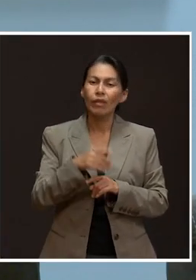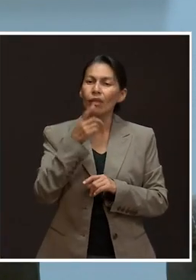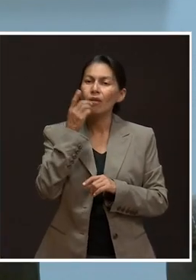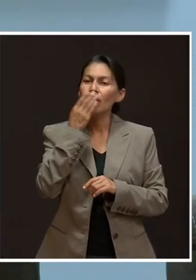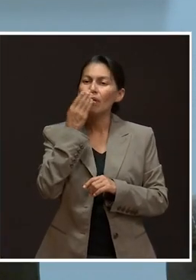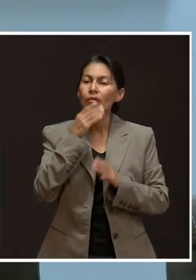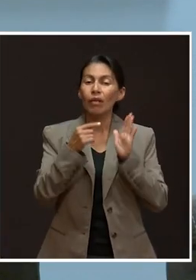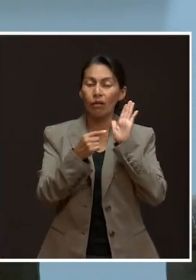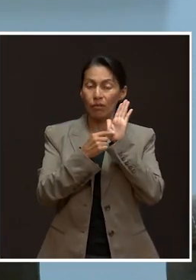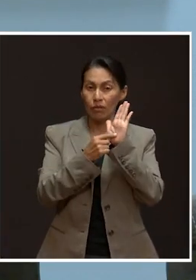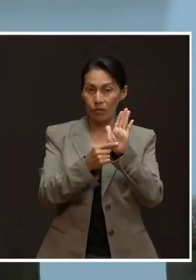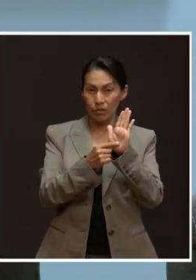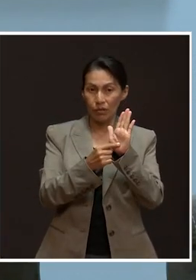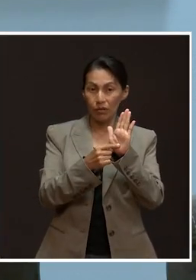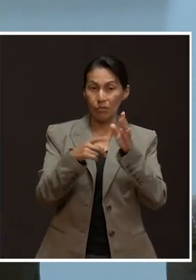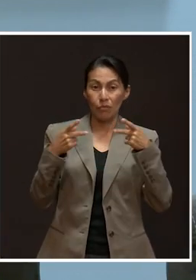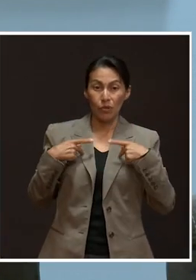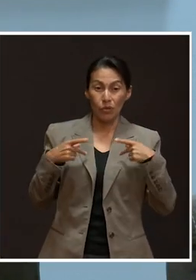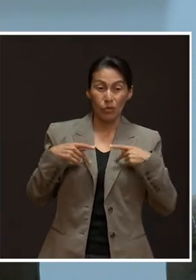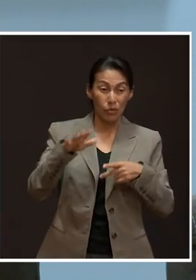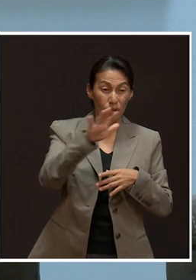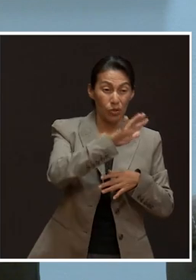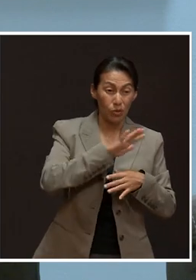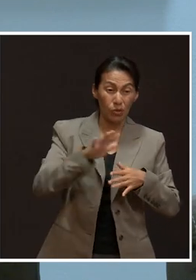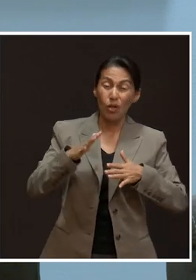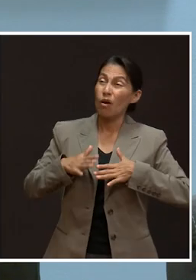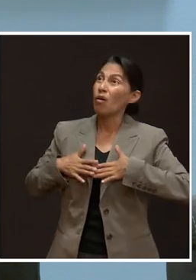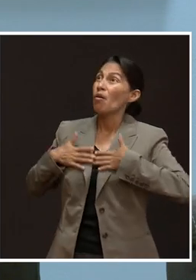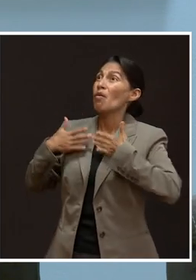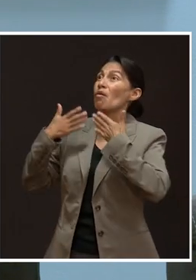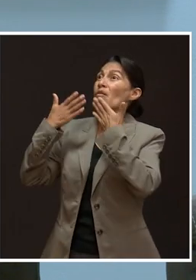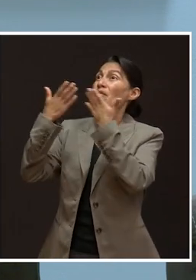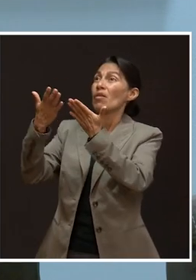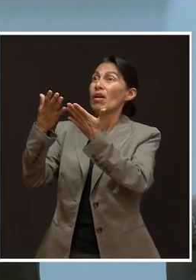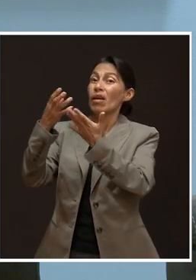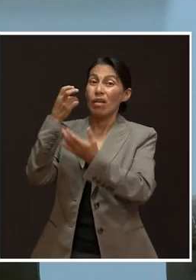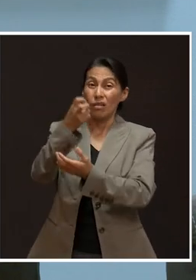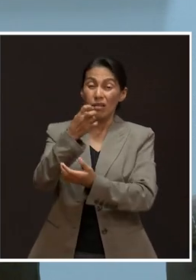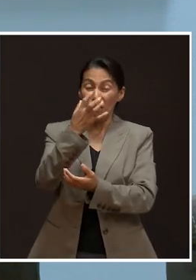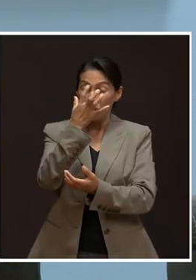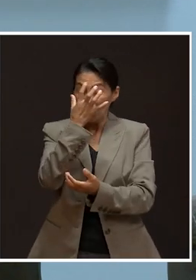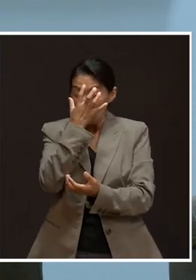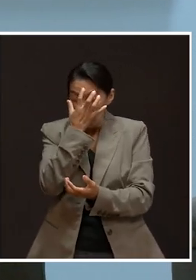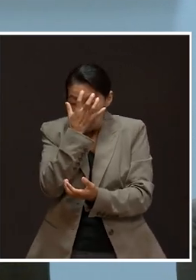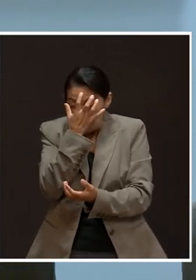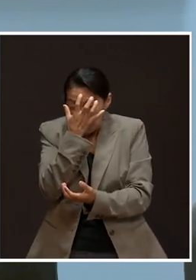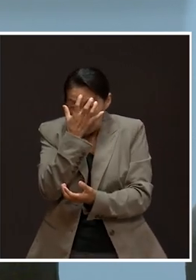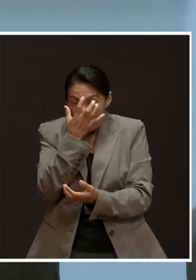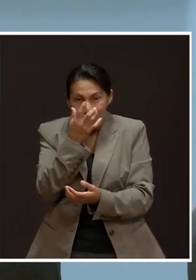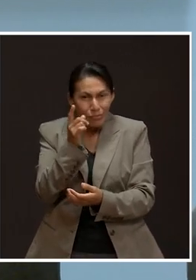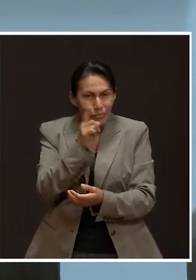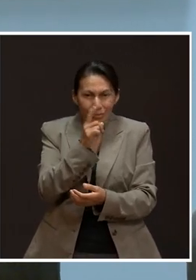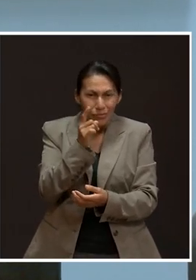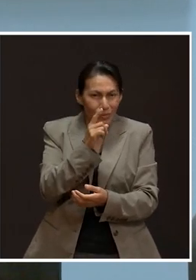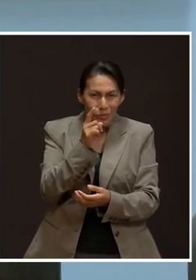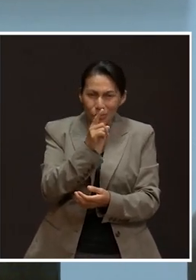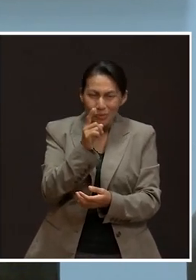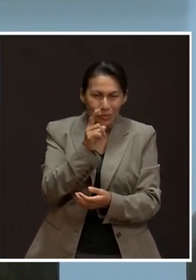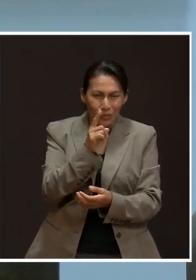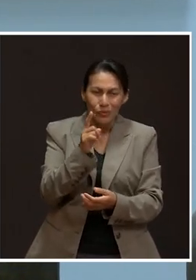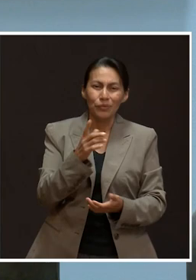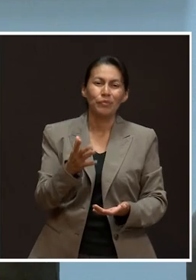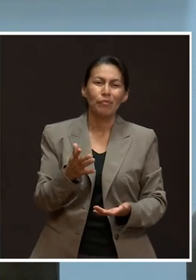Biblia, que el confía en el Señor no será avergonzado. Y esa es la palabra